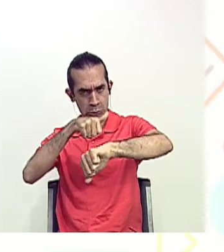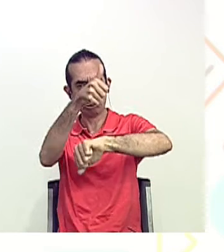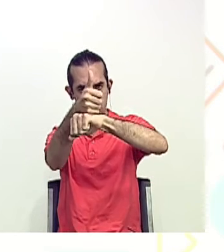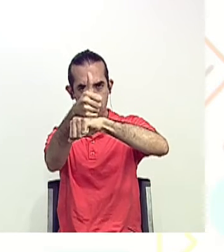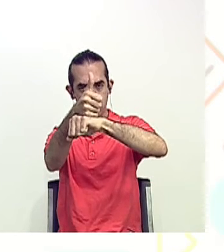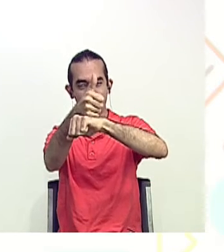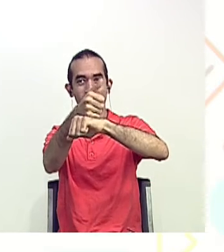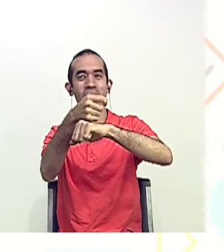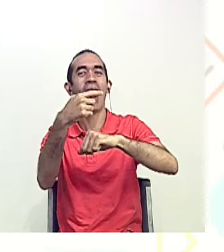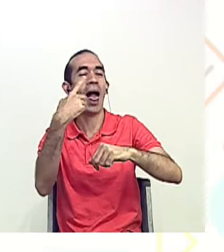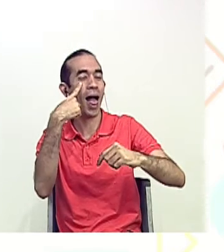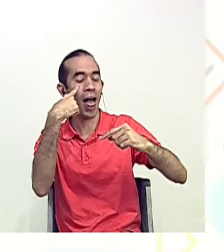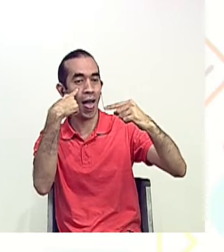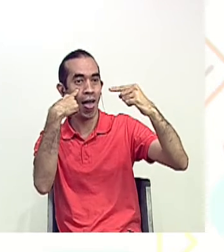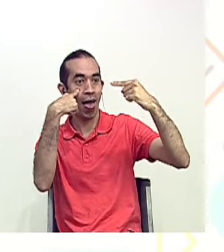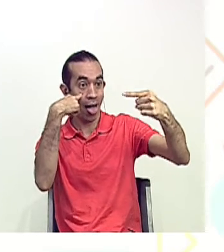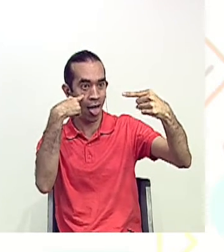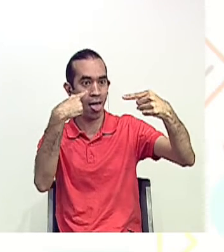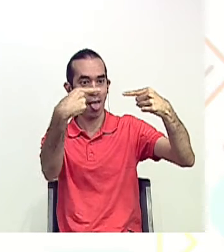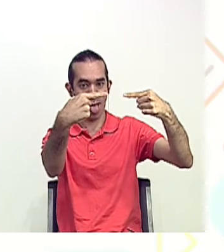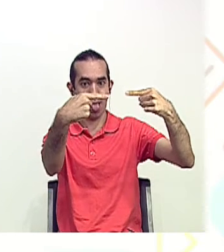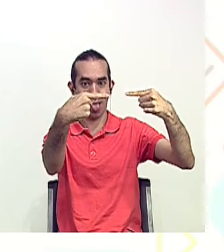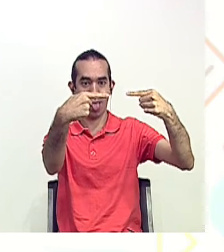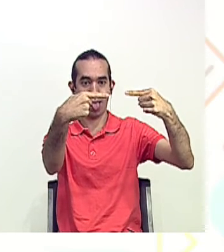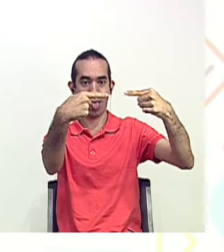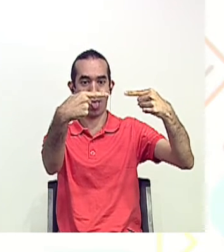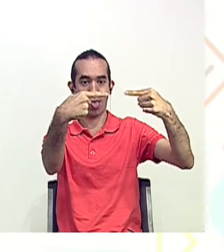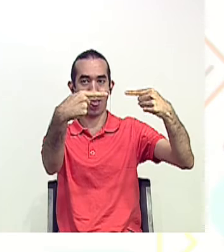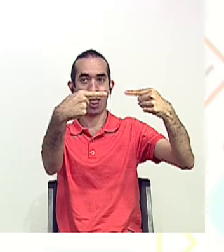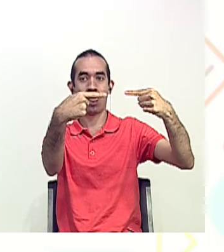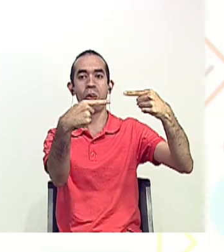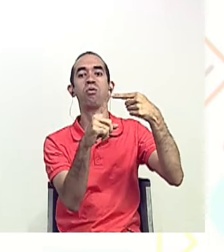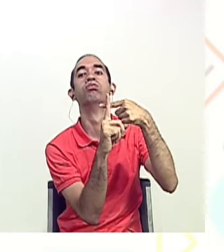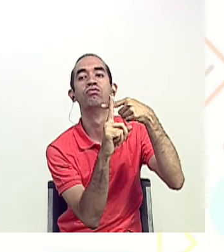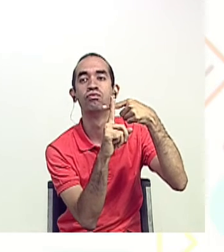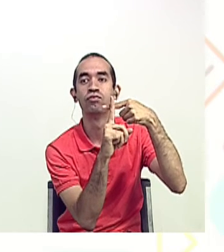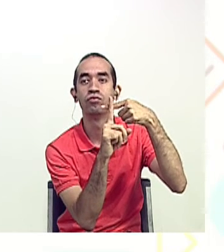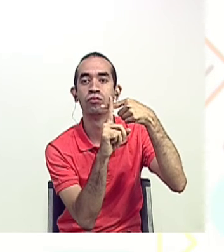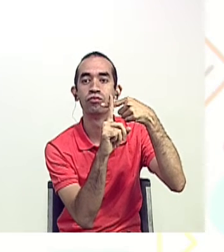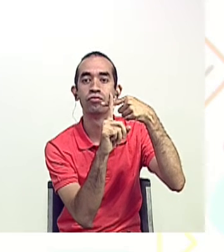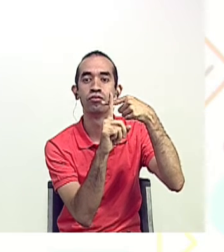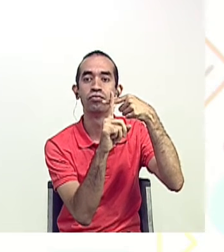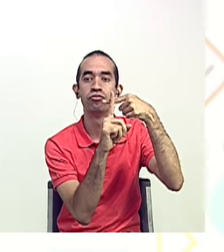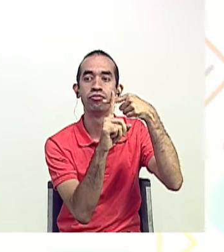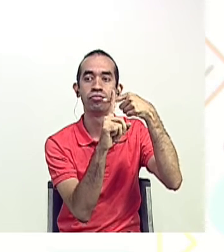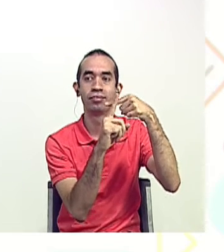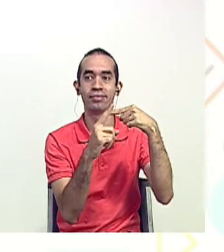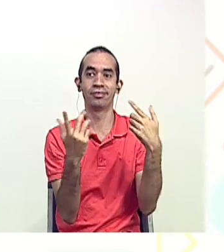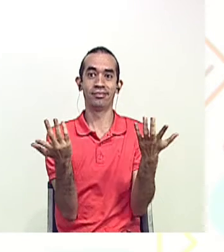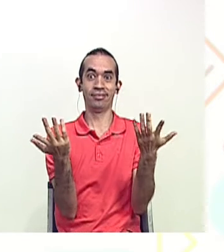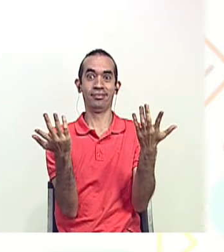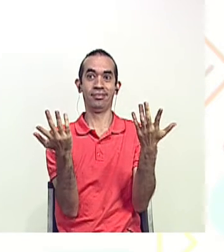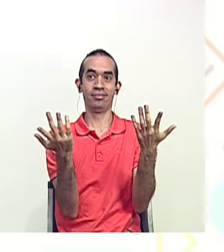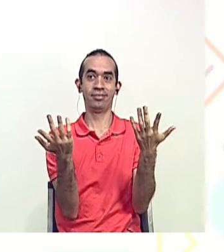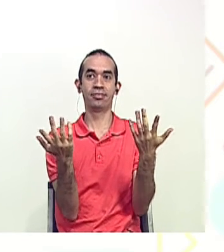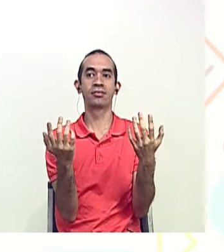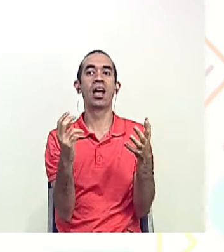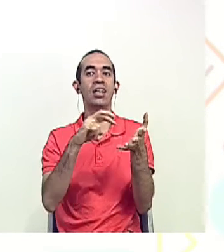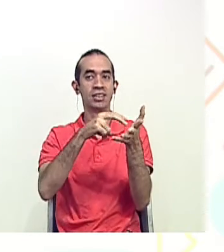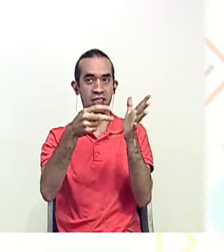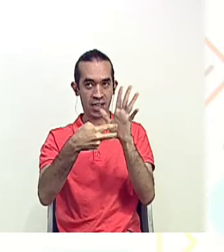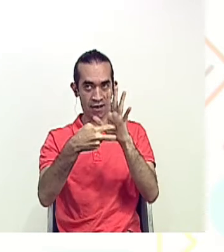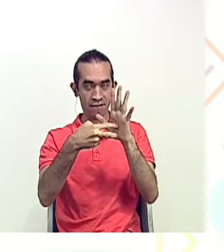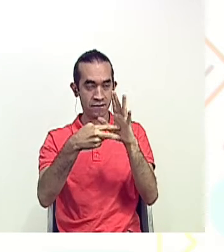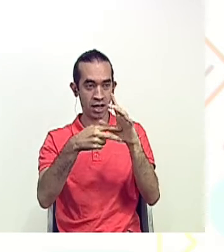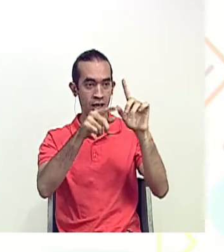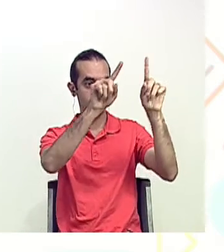que estaba ahí, se convirtió en un signo positivo. Y pudimos darle vuelta a los términos